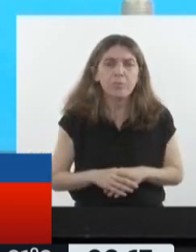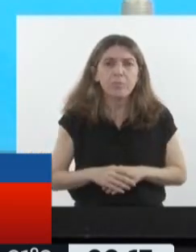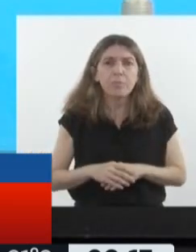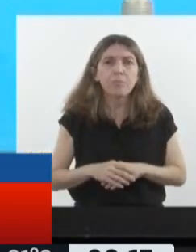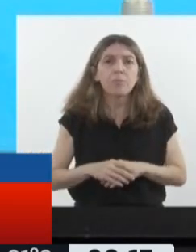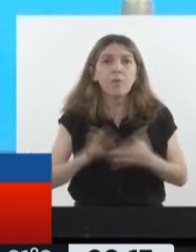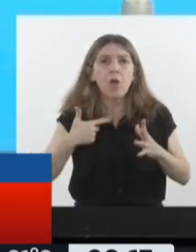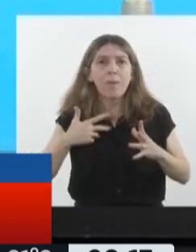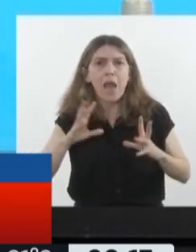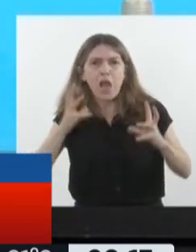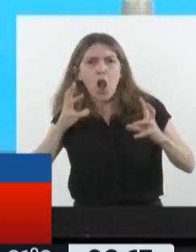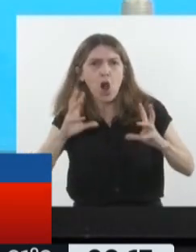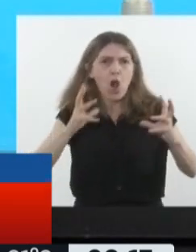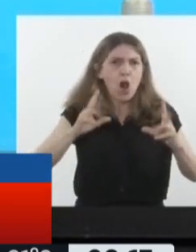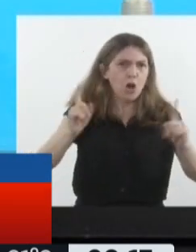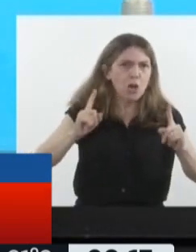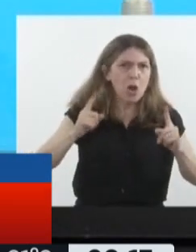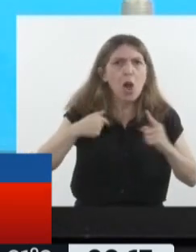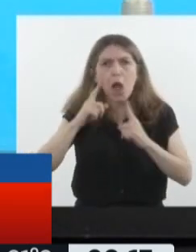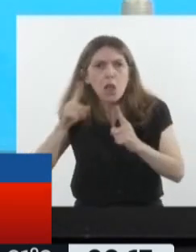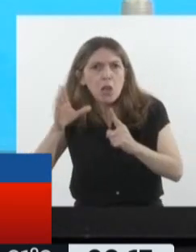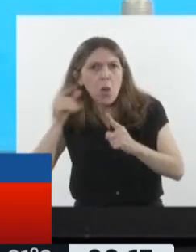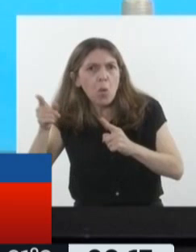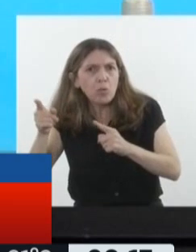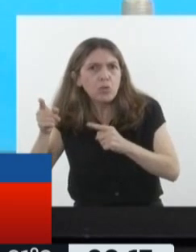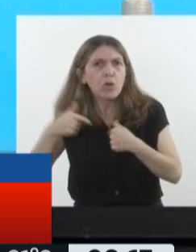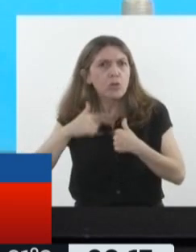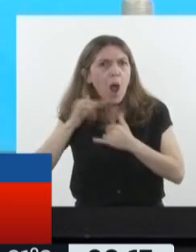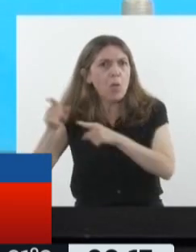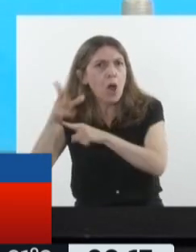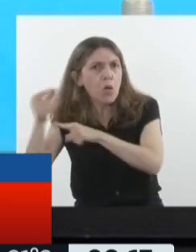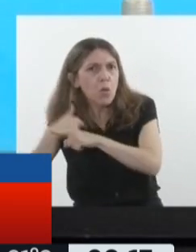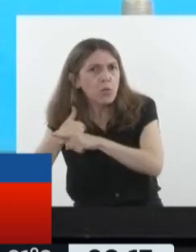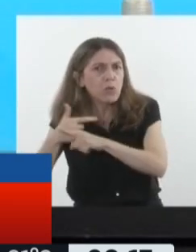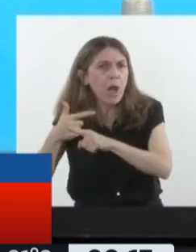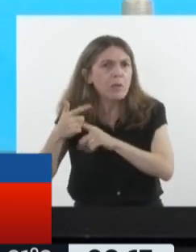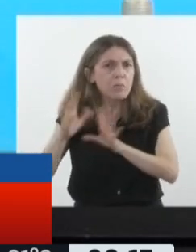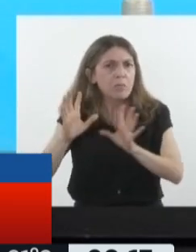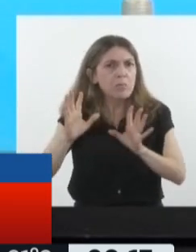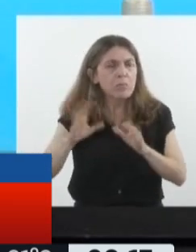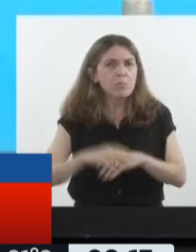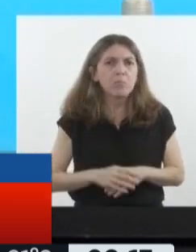sin exaltarnos, escuchándonos, atendiendo lo que cada uno tenía para decir,